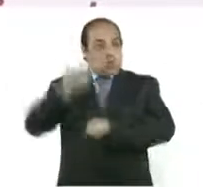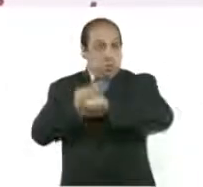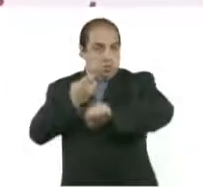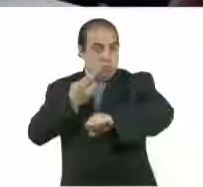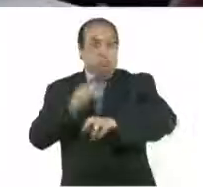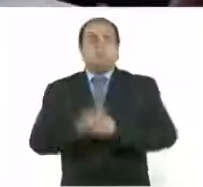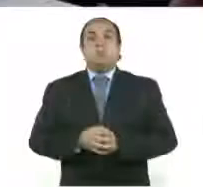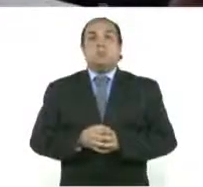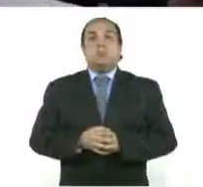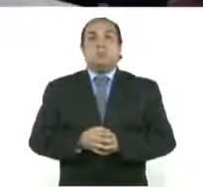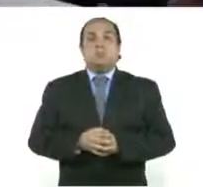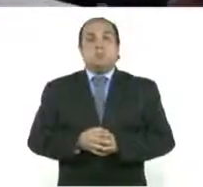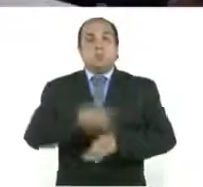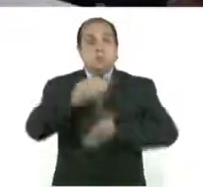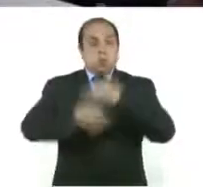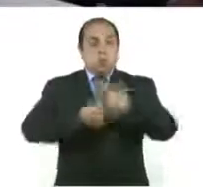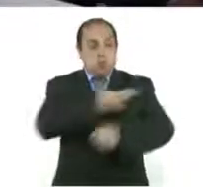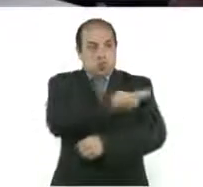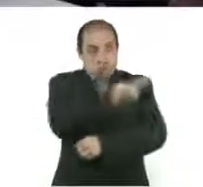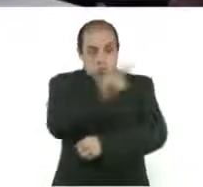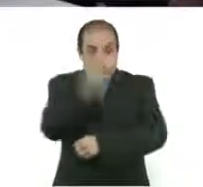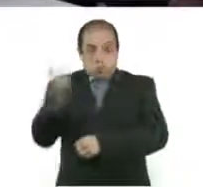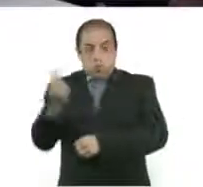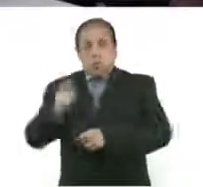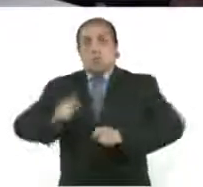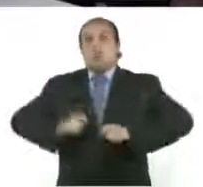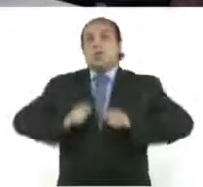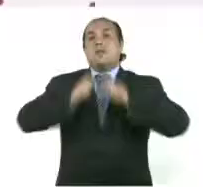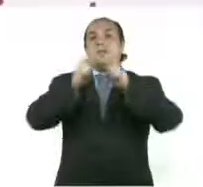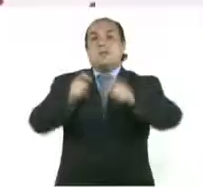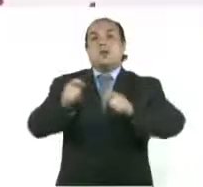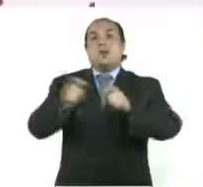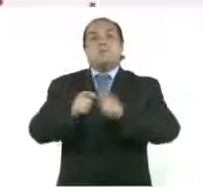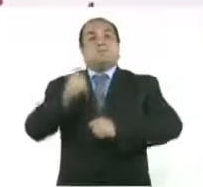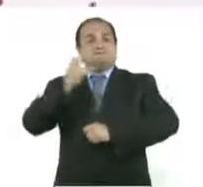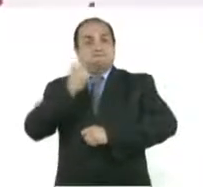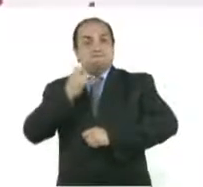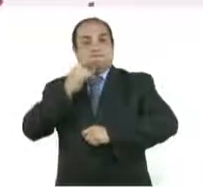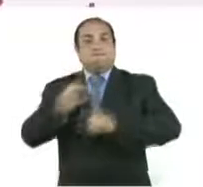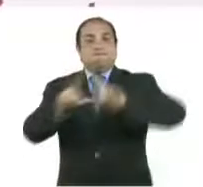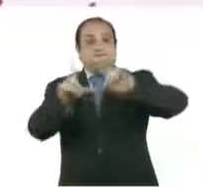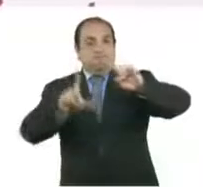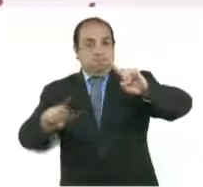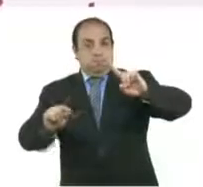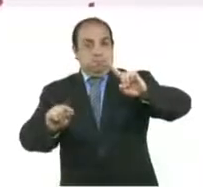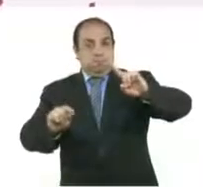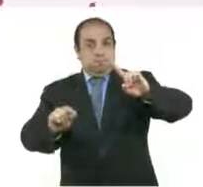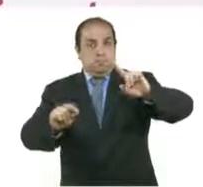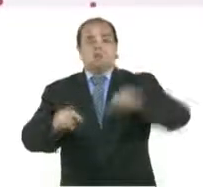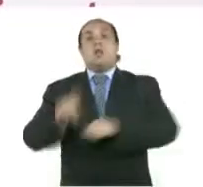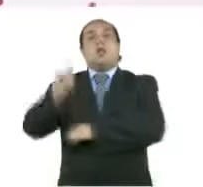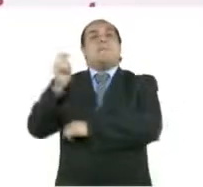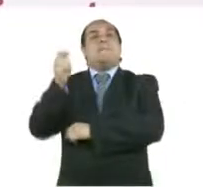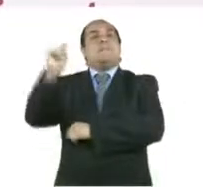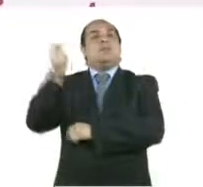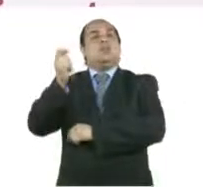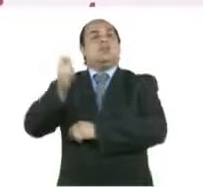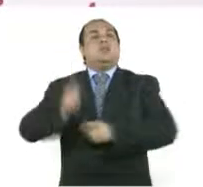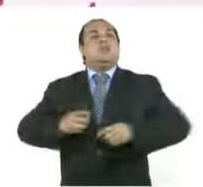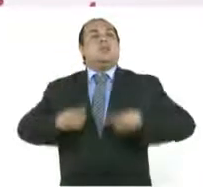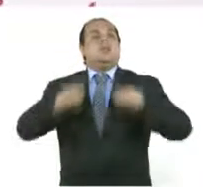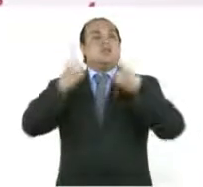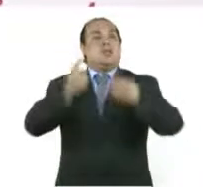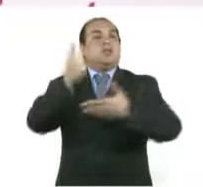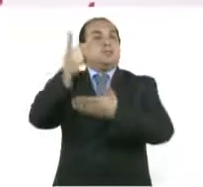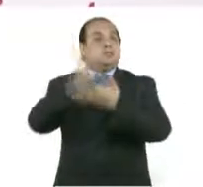todo lo que ustedes han dado a este país. Y es por ello que la pensión que se les entregará a través de